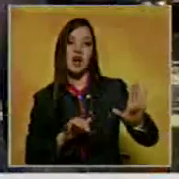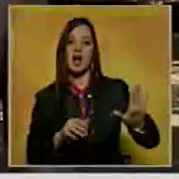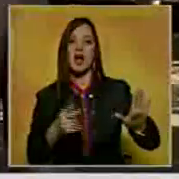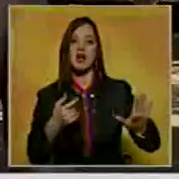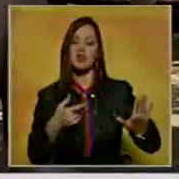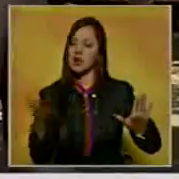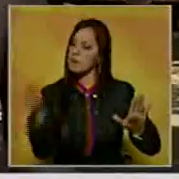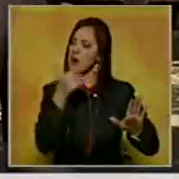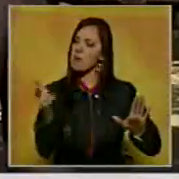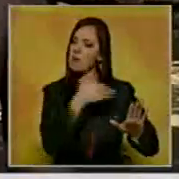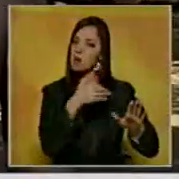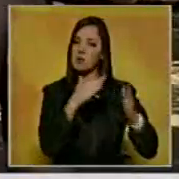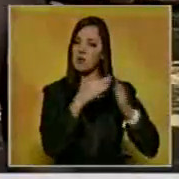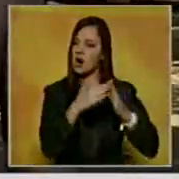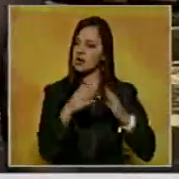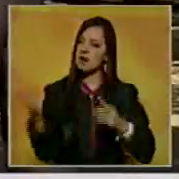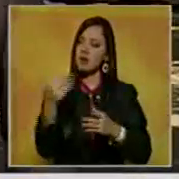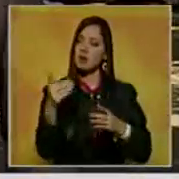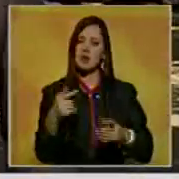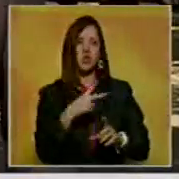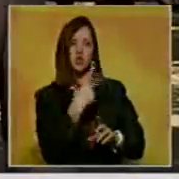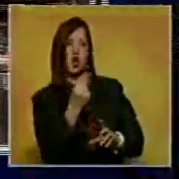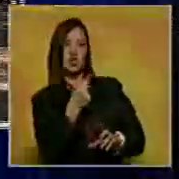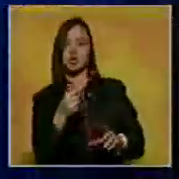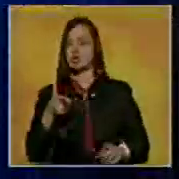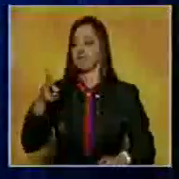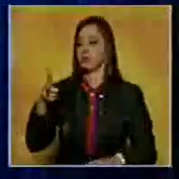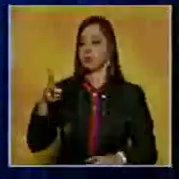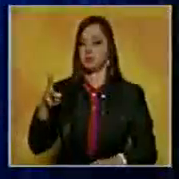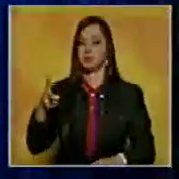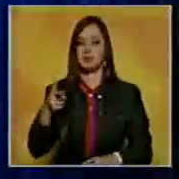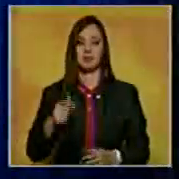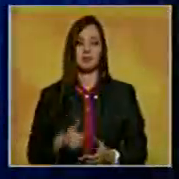lo mataron. Es nuestro informe. Continúen con más de la emisión meridiana de su noticiero Venevisión.